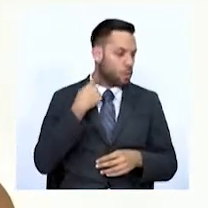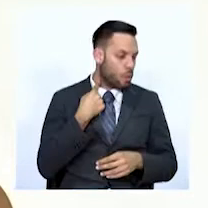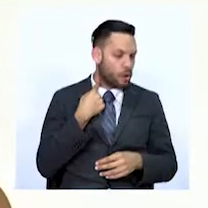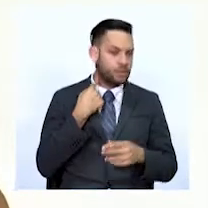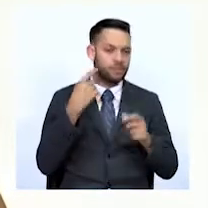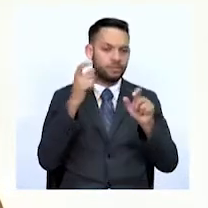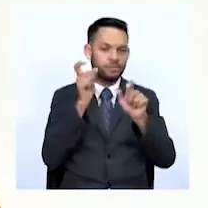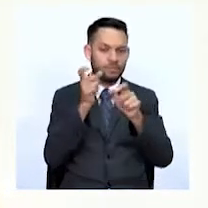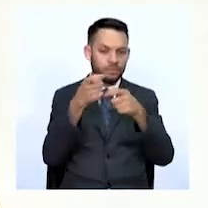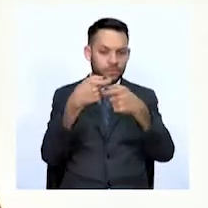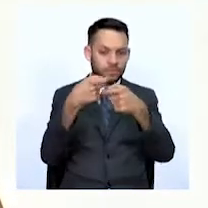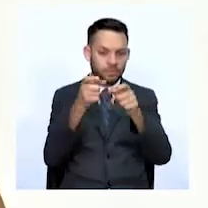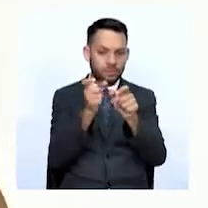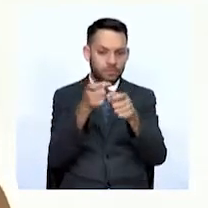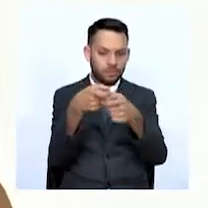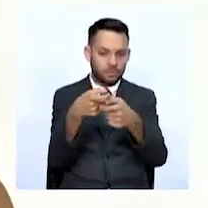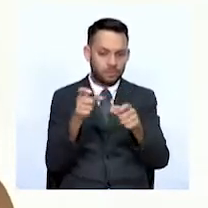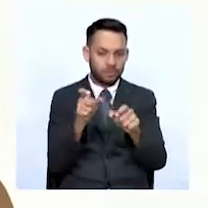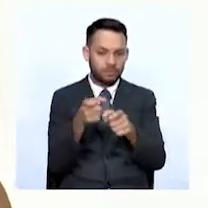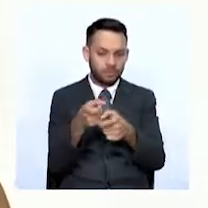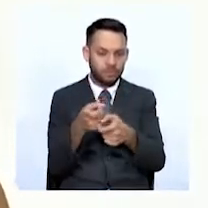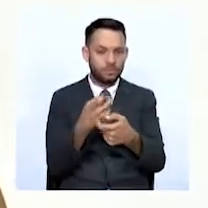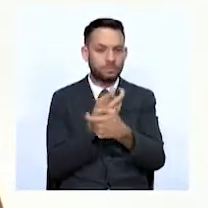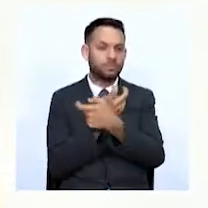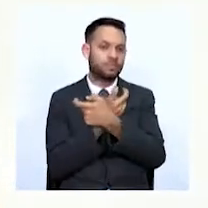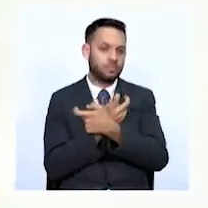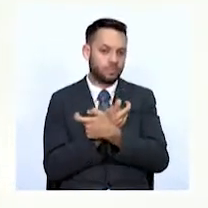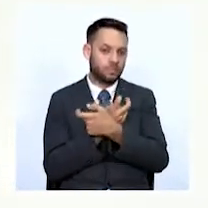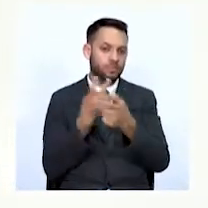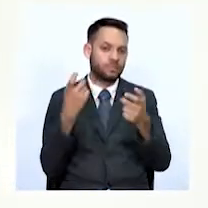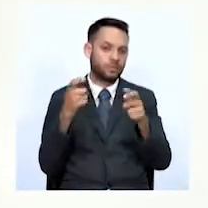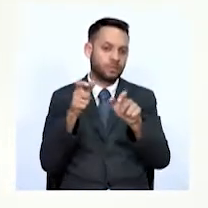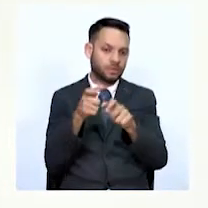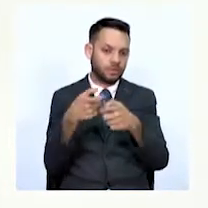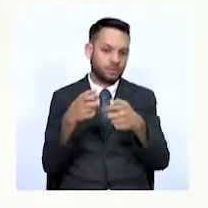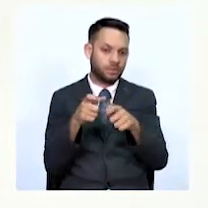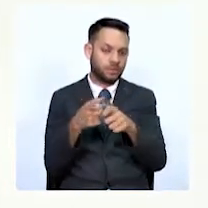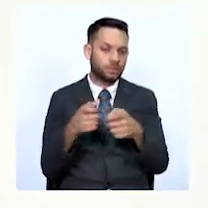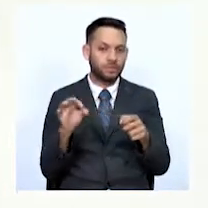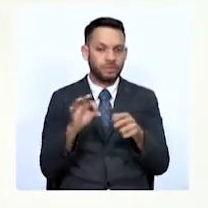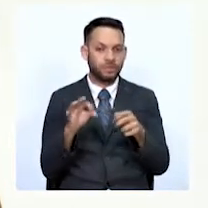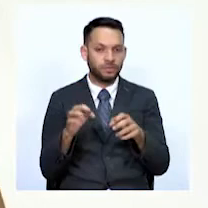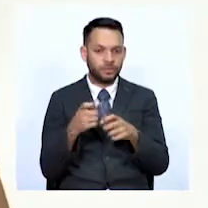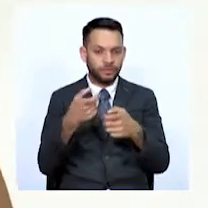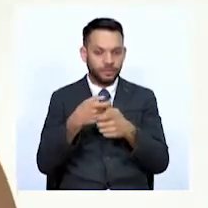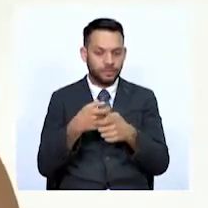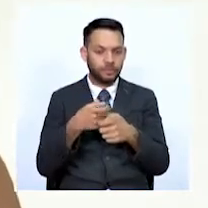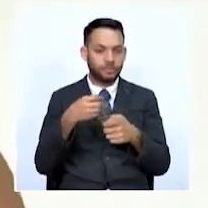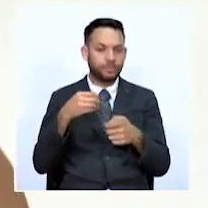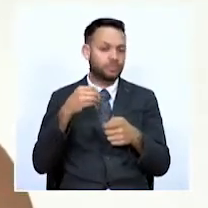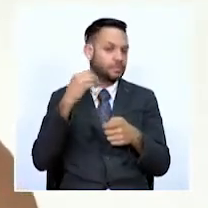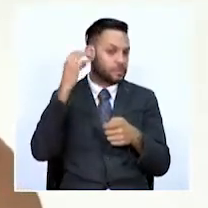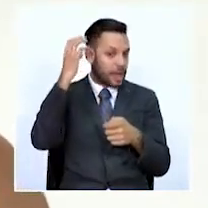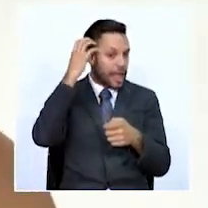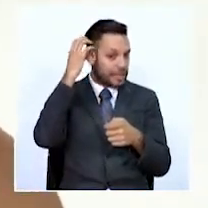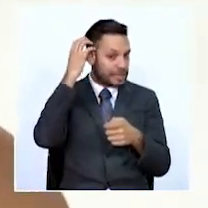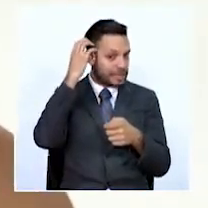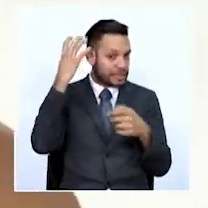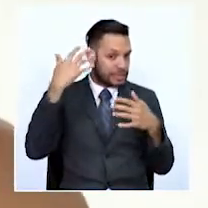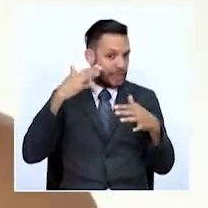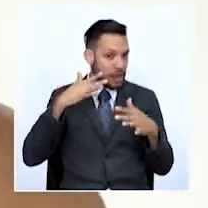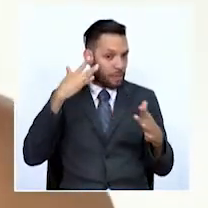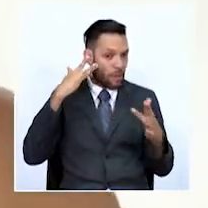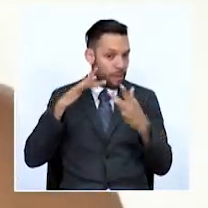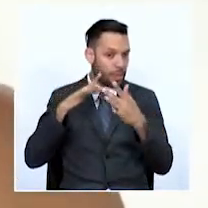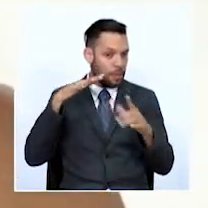están las vértebras, qué tal que tenga una hernia discal, un desgaste muy avanzado, que le esté pinchando algún nerviecito. Entonces,